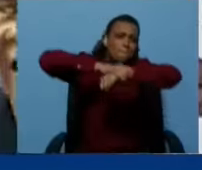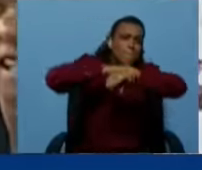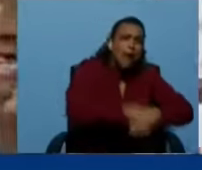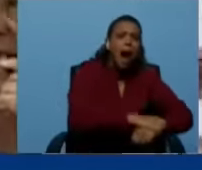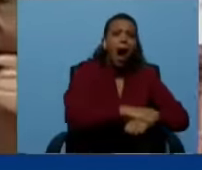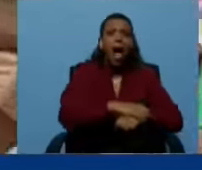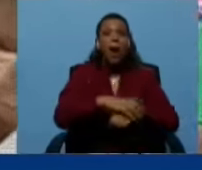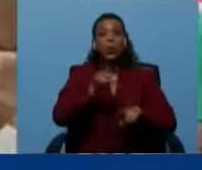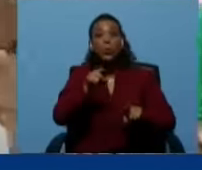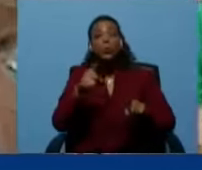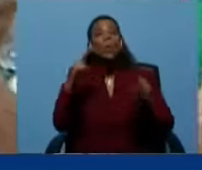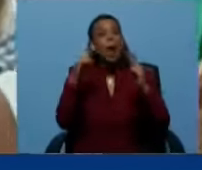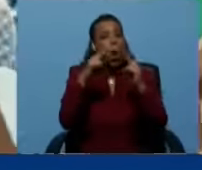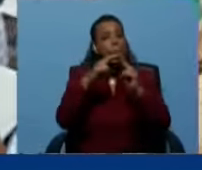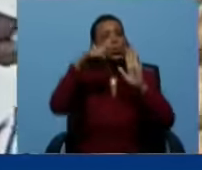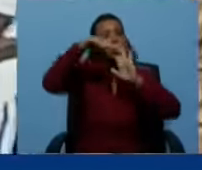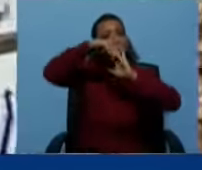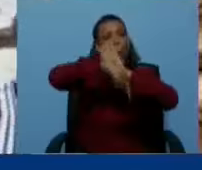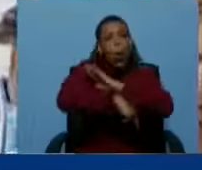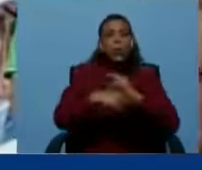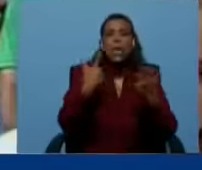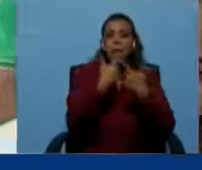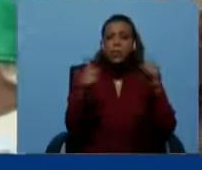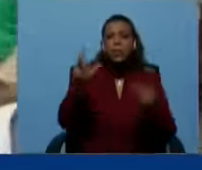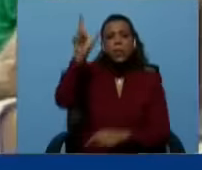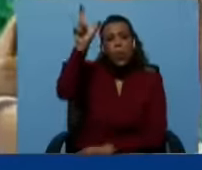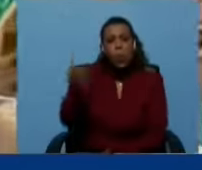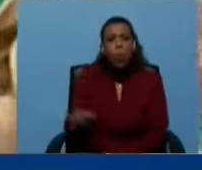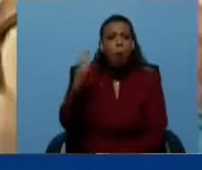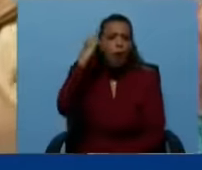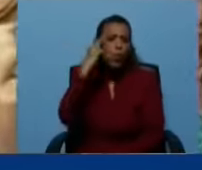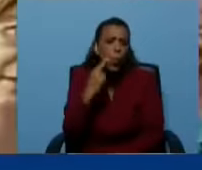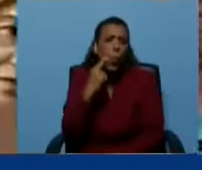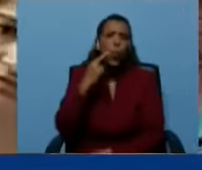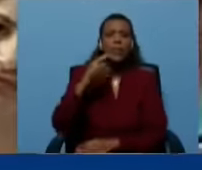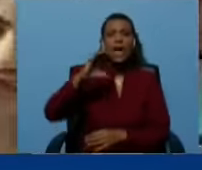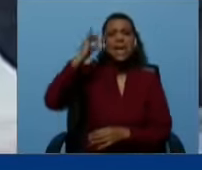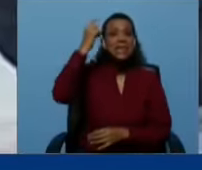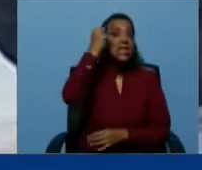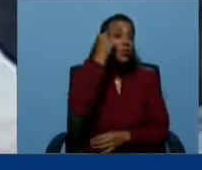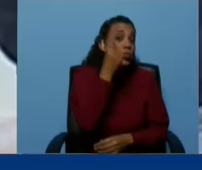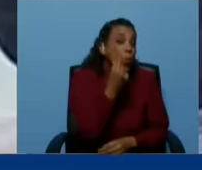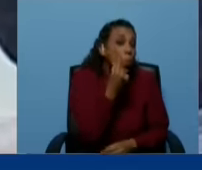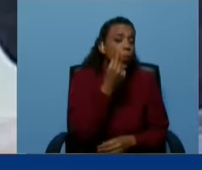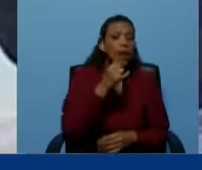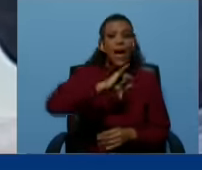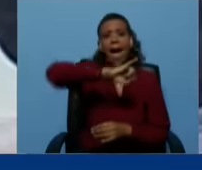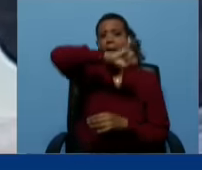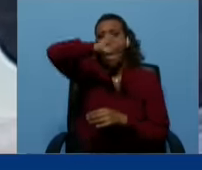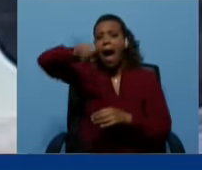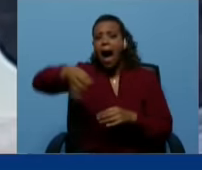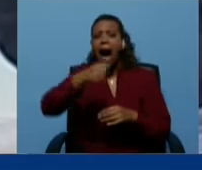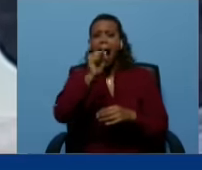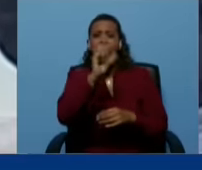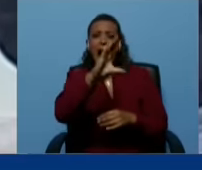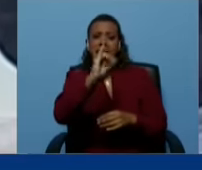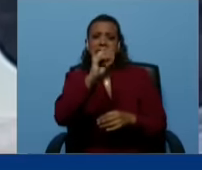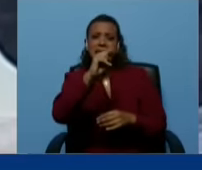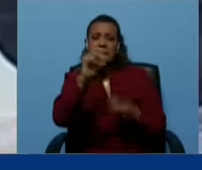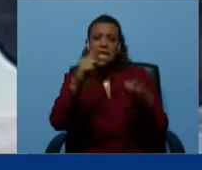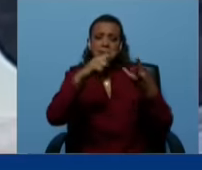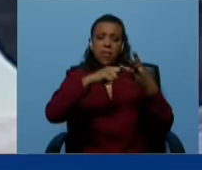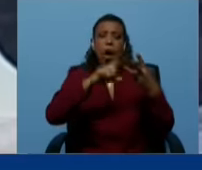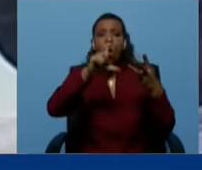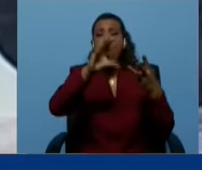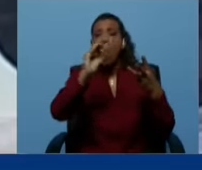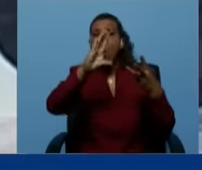Mientras uno más conoce la historia de Bolívar, de Sucre, de Jacinto Lara, de José